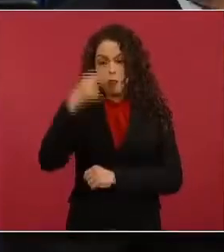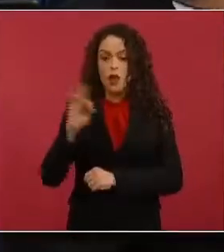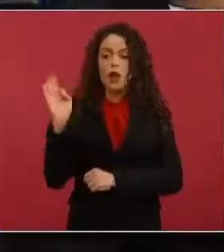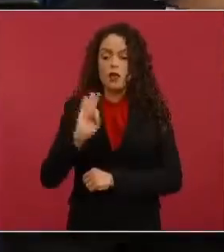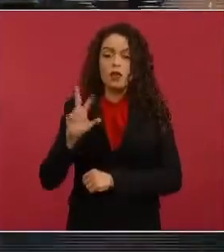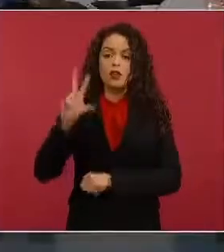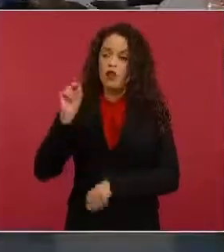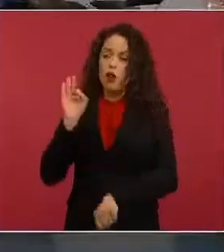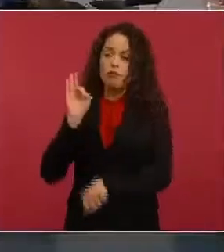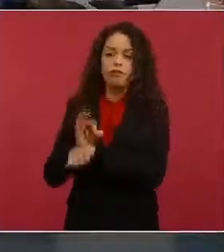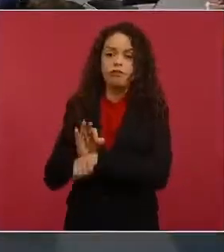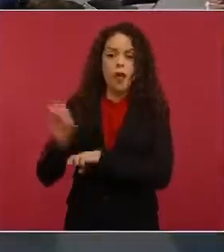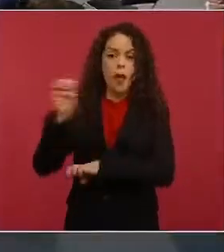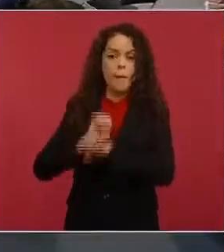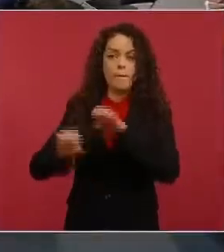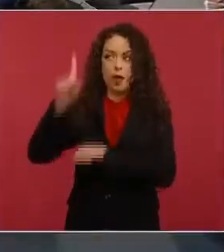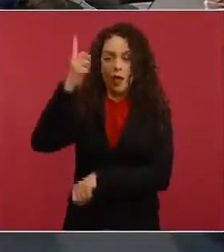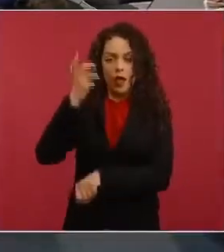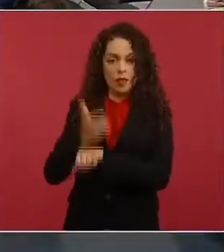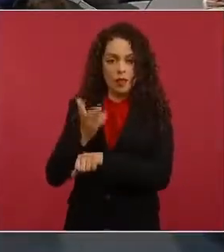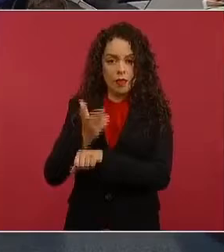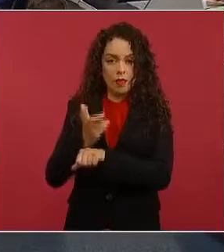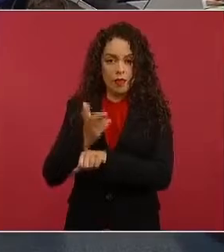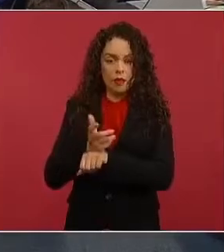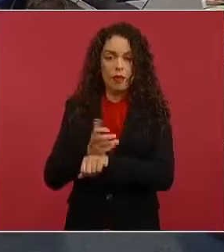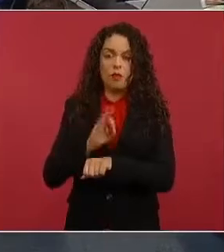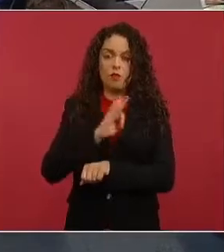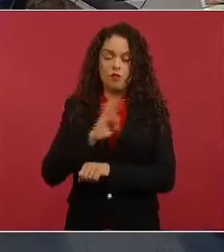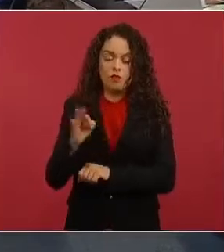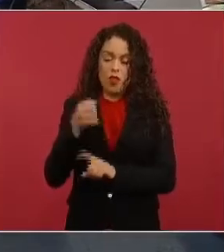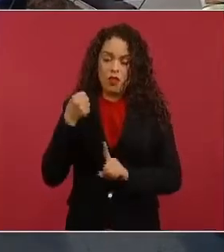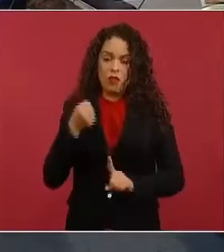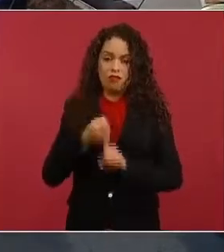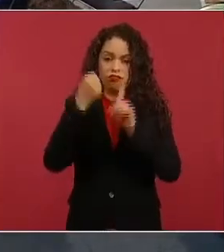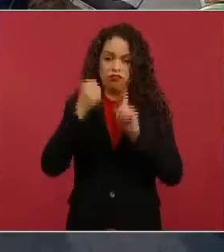empresas norteamericanas y se impactara el medio ambiente.